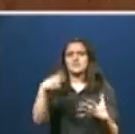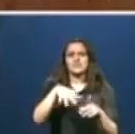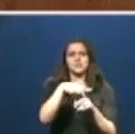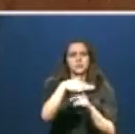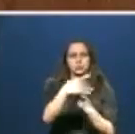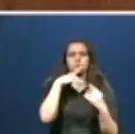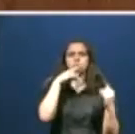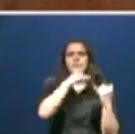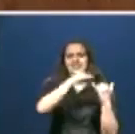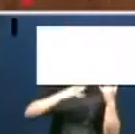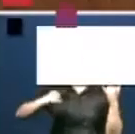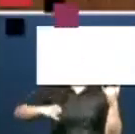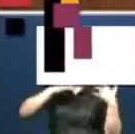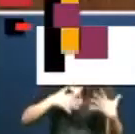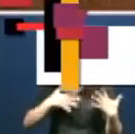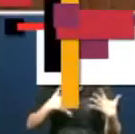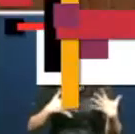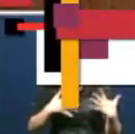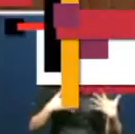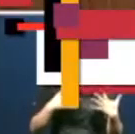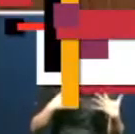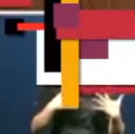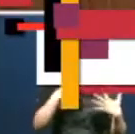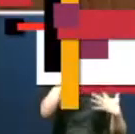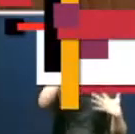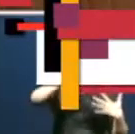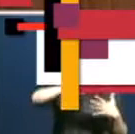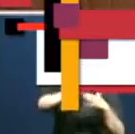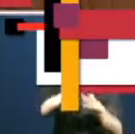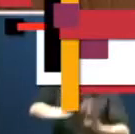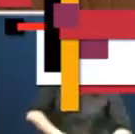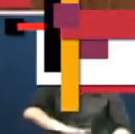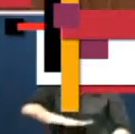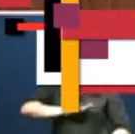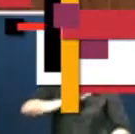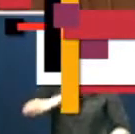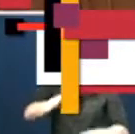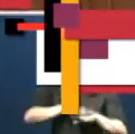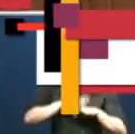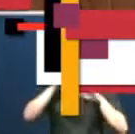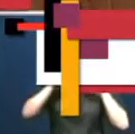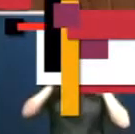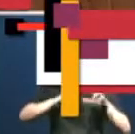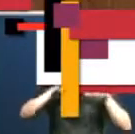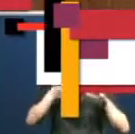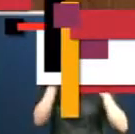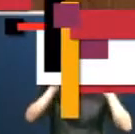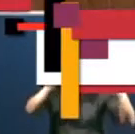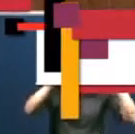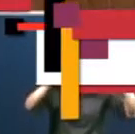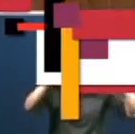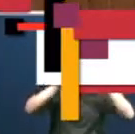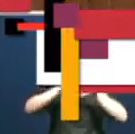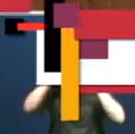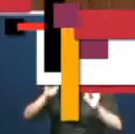tan críticas como las actuales una gran una gran capacidad para aprender y enseñar para ser Audaz y para